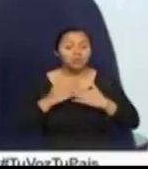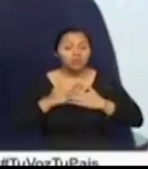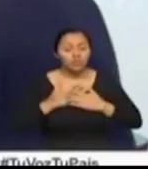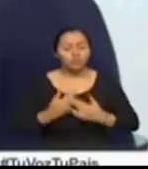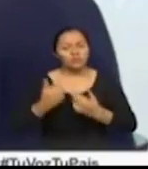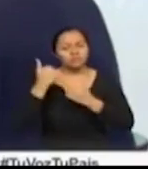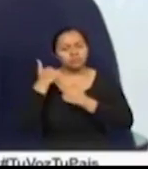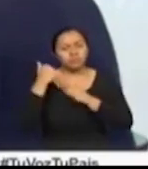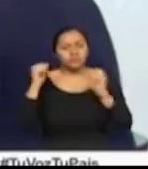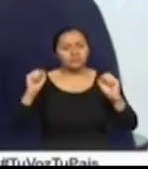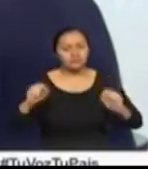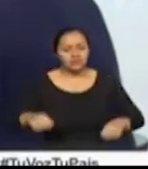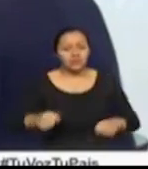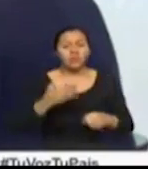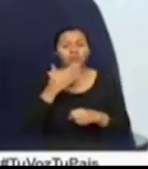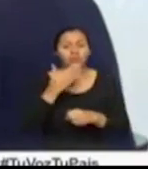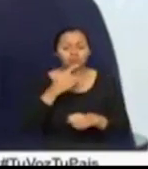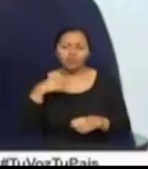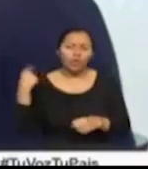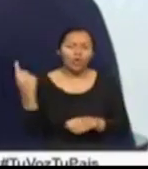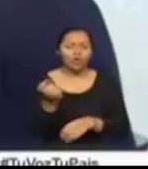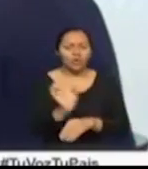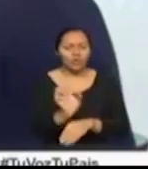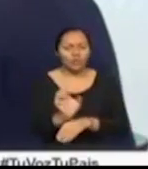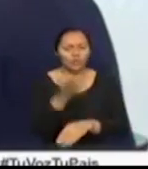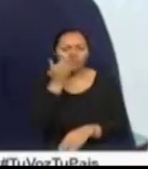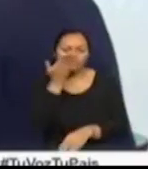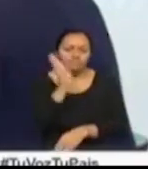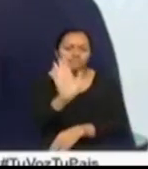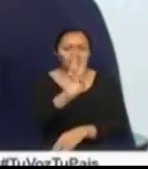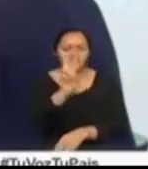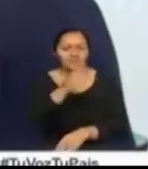responsabilidad es con 16 millones de ecuatorianos.